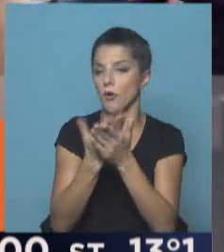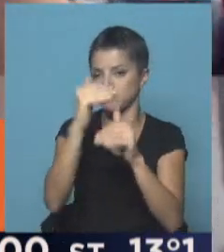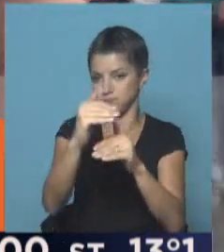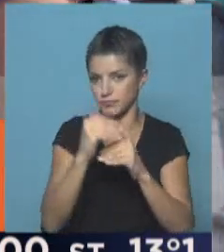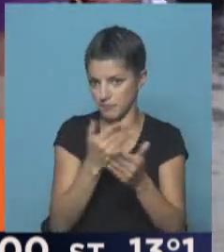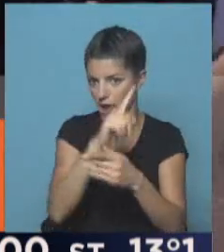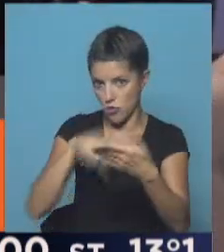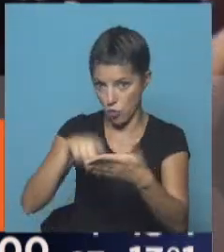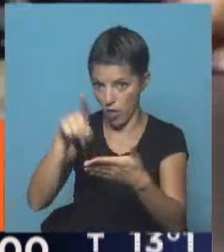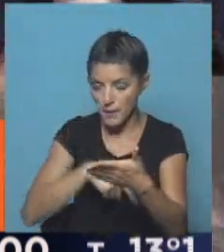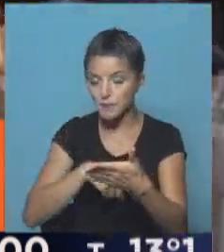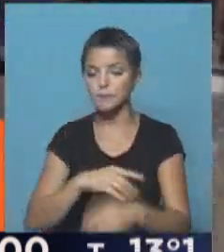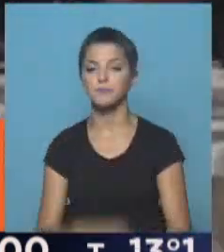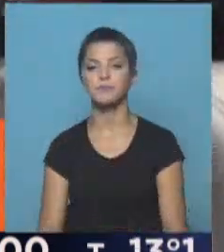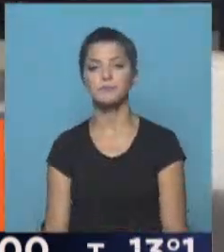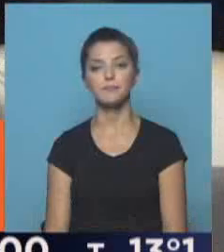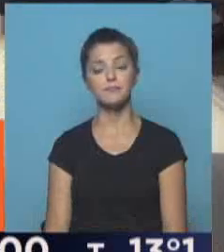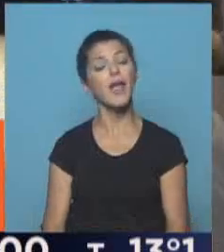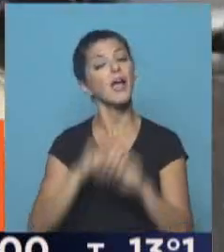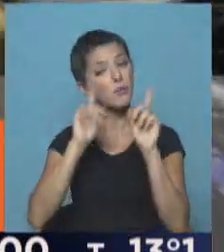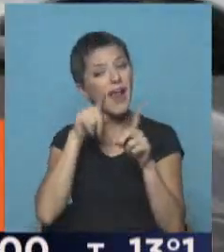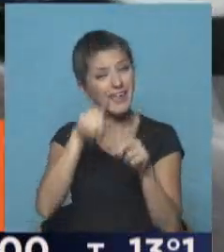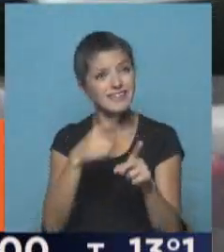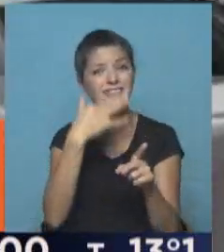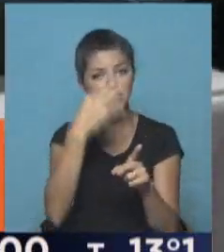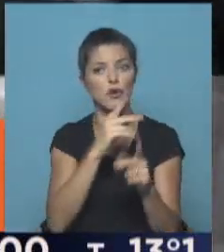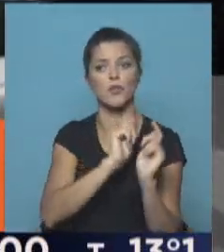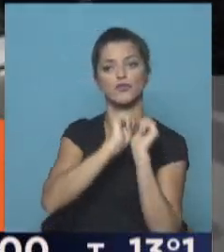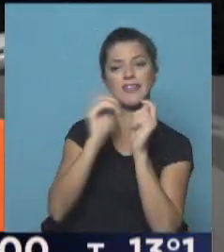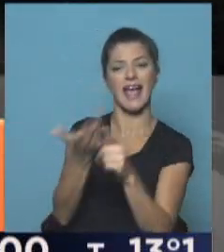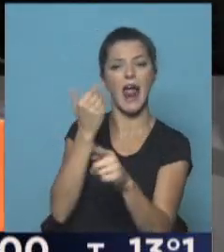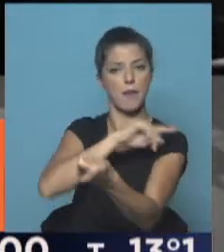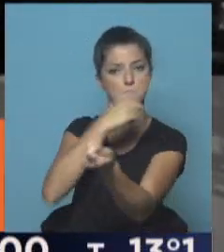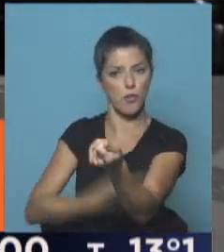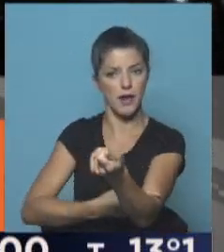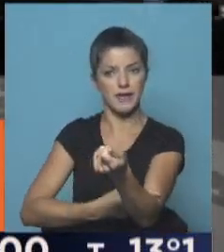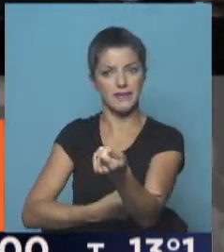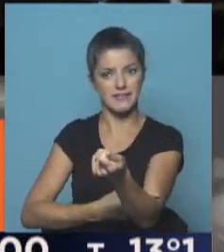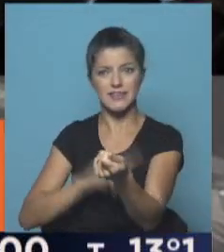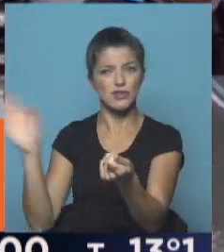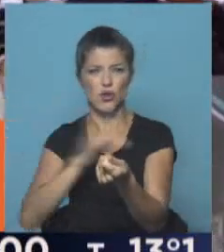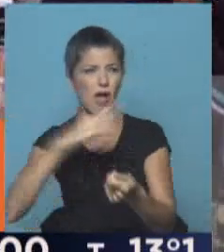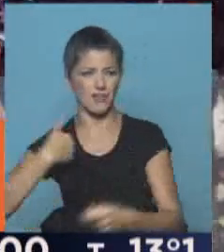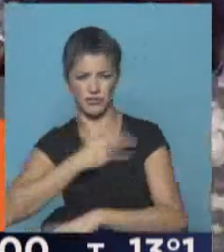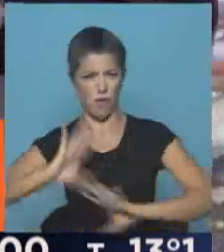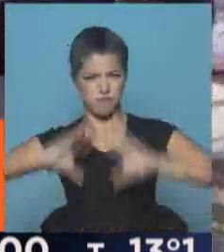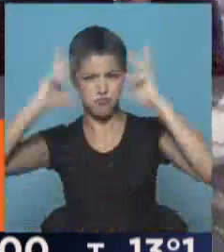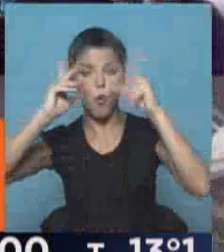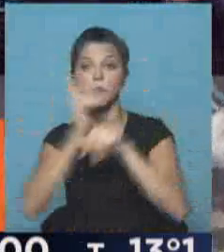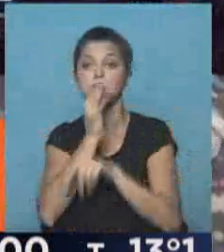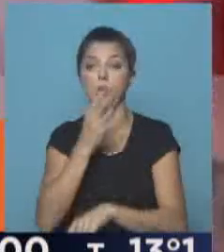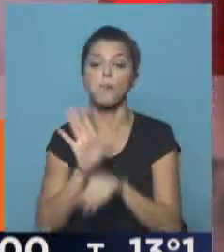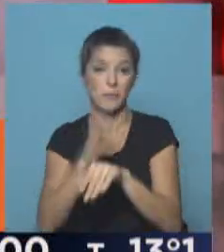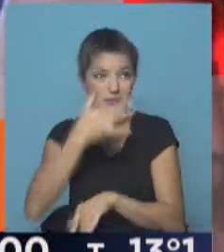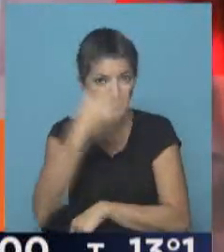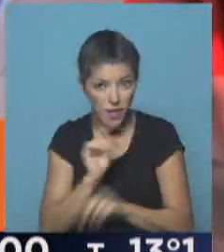No obstante, el intento tuvo una carga simbólica tan fuerte como si se hubiera concretado. Tan solo un